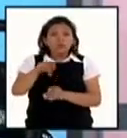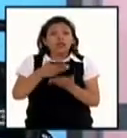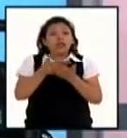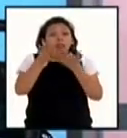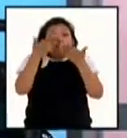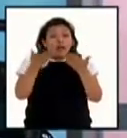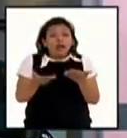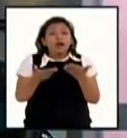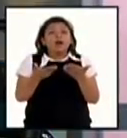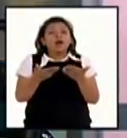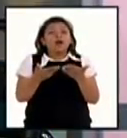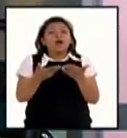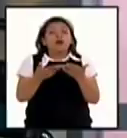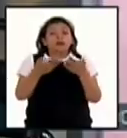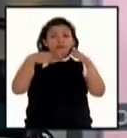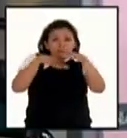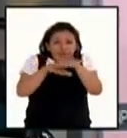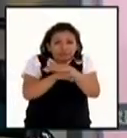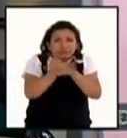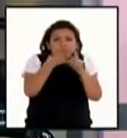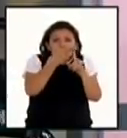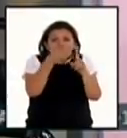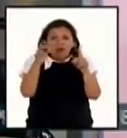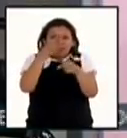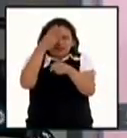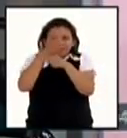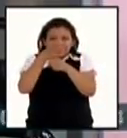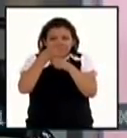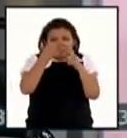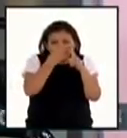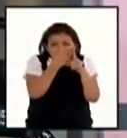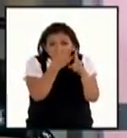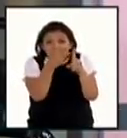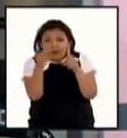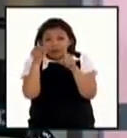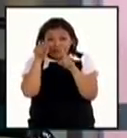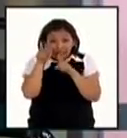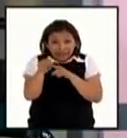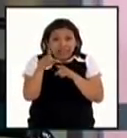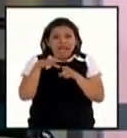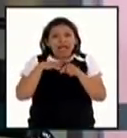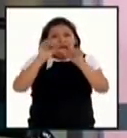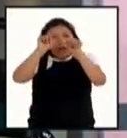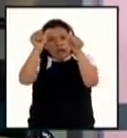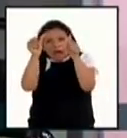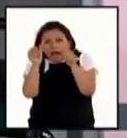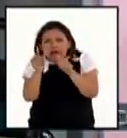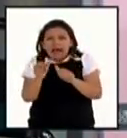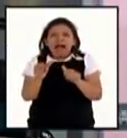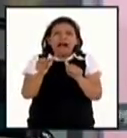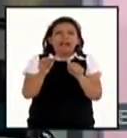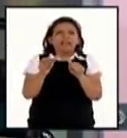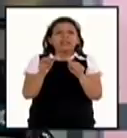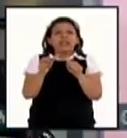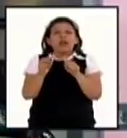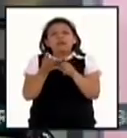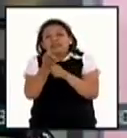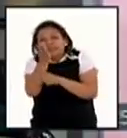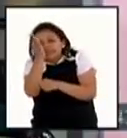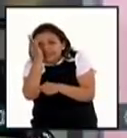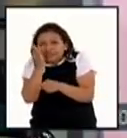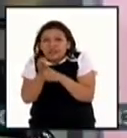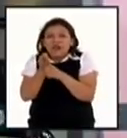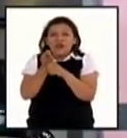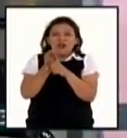ahora por esta tercera puerta, una tercera puerta donde a partir del arte, de la ironía, del humor,